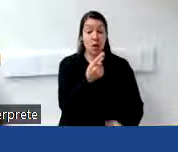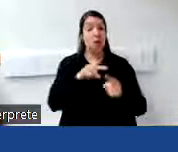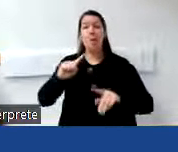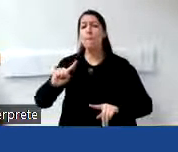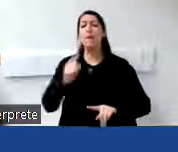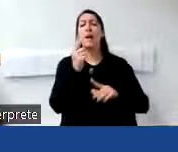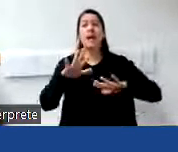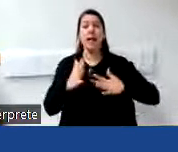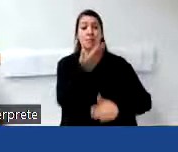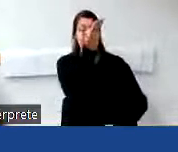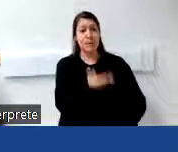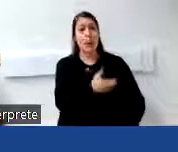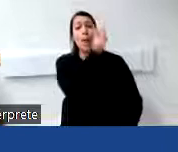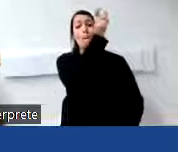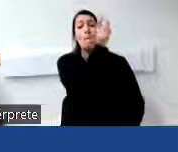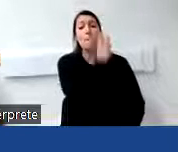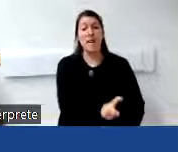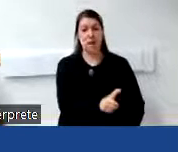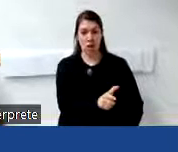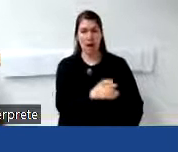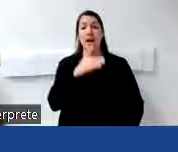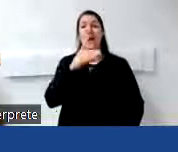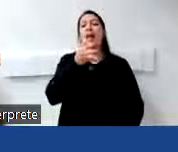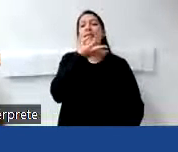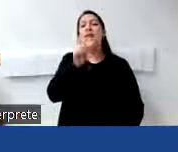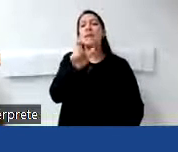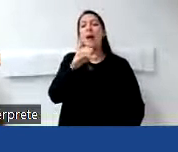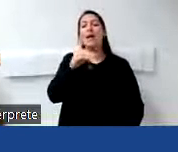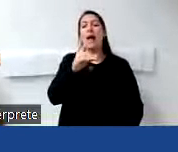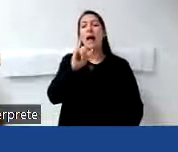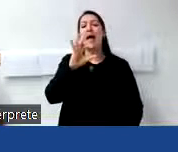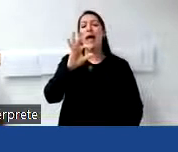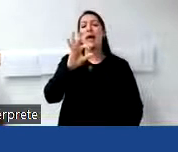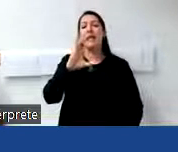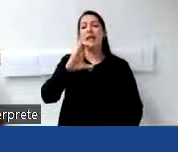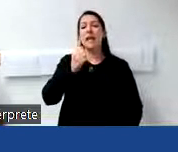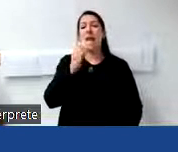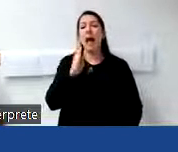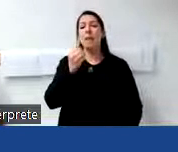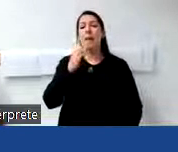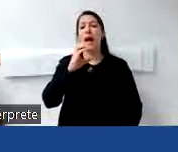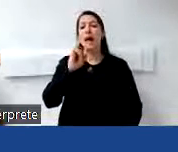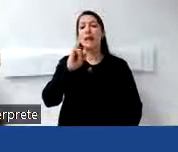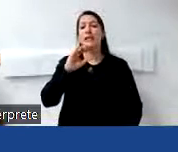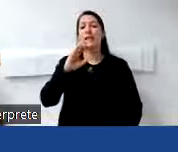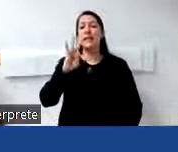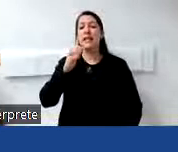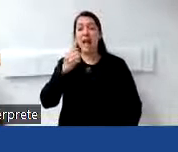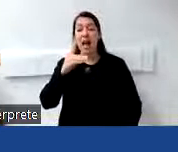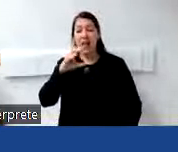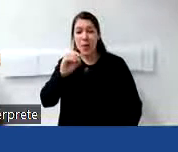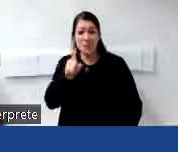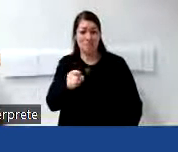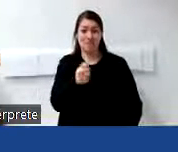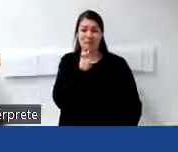decir discapacitado es un término que ya es de antaño, porque a lo que hace referencia es como a la deficiencia que tiene,